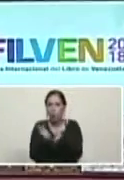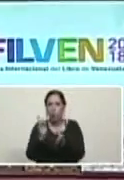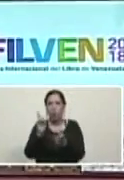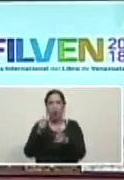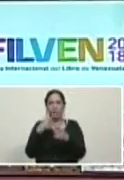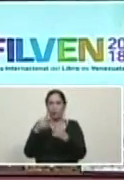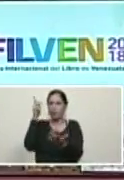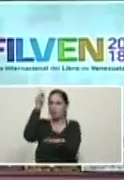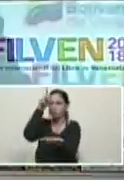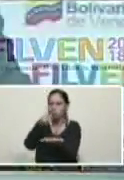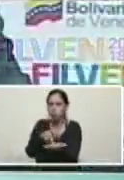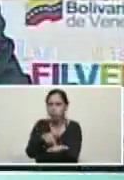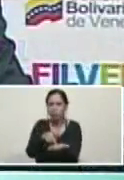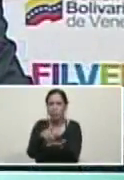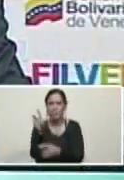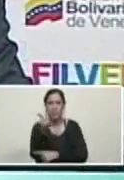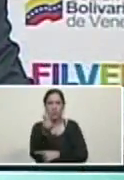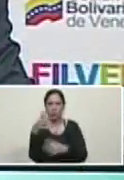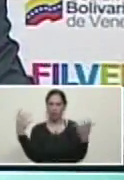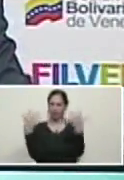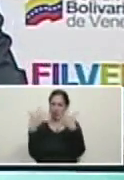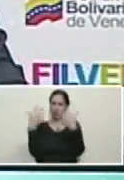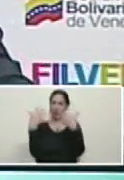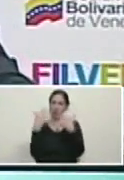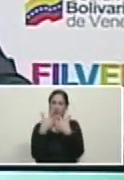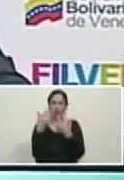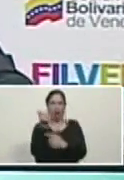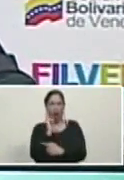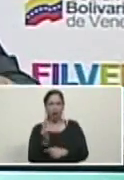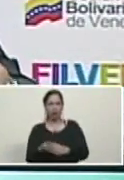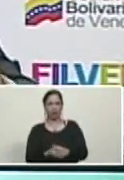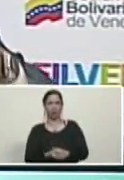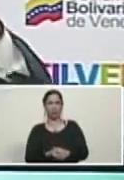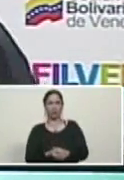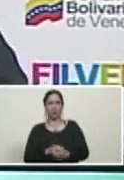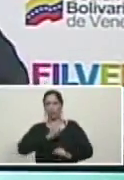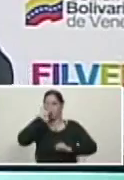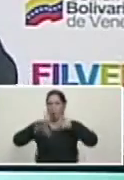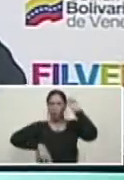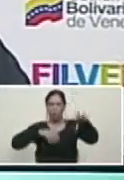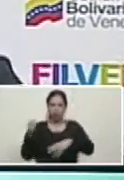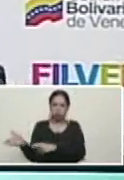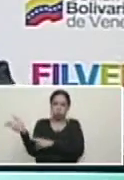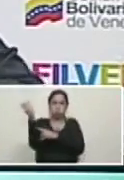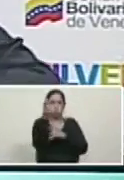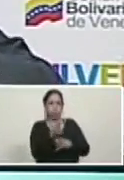país en guerra, con tanques en la calle, con gente